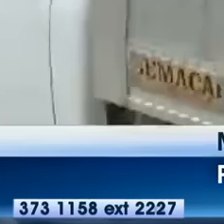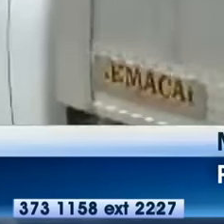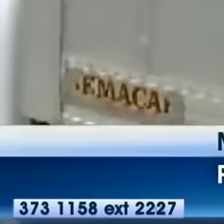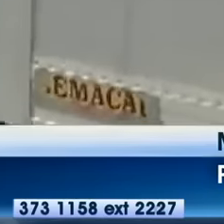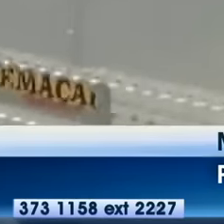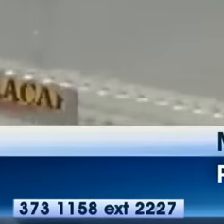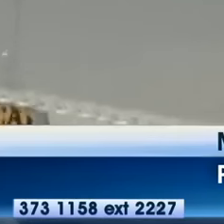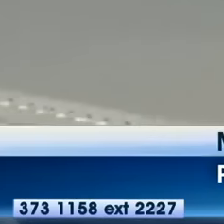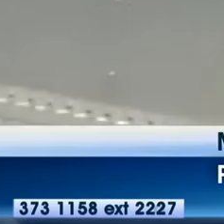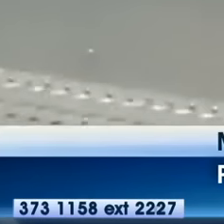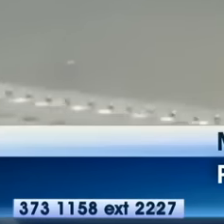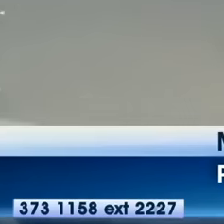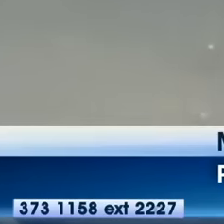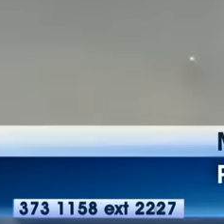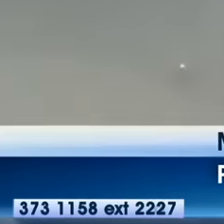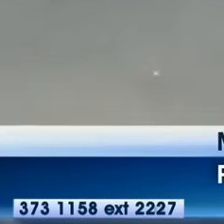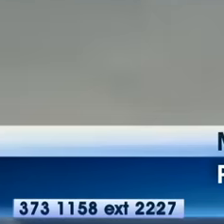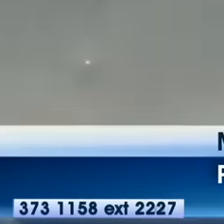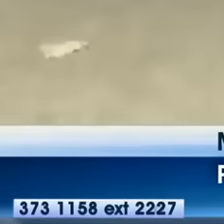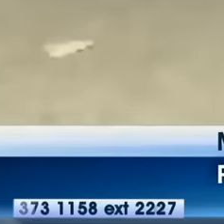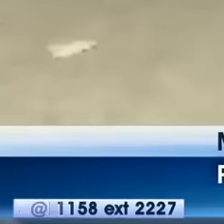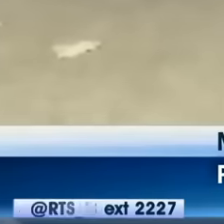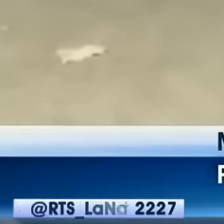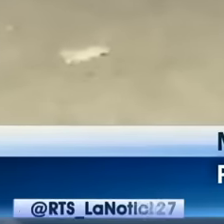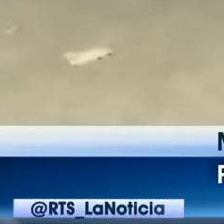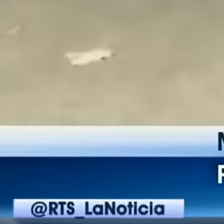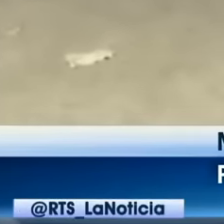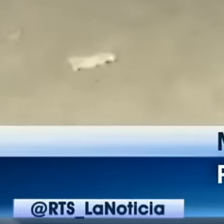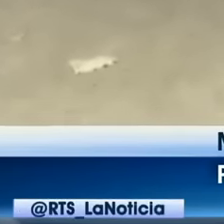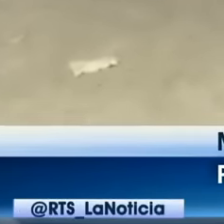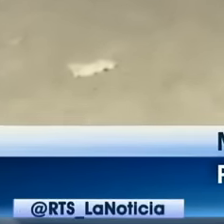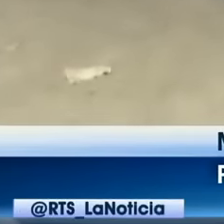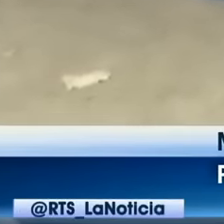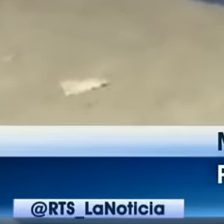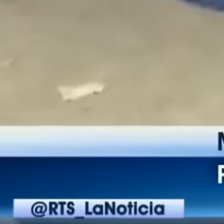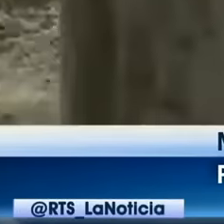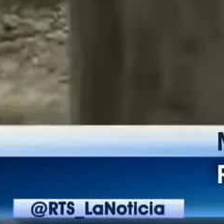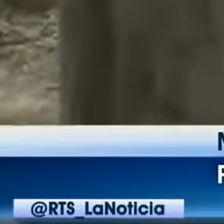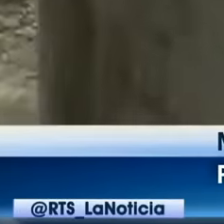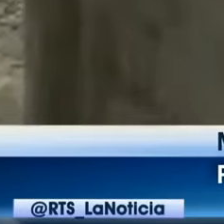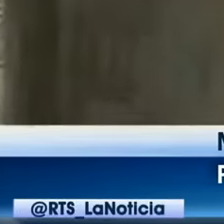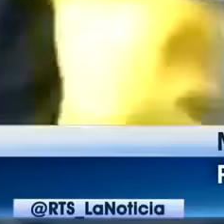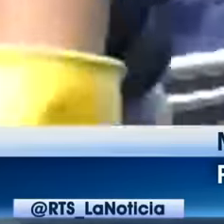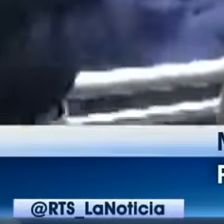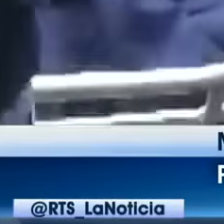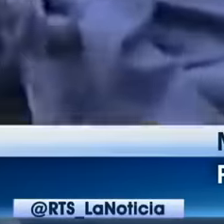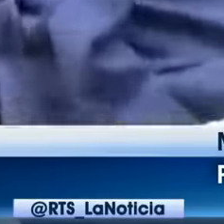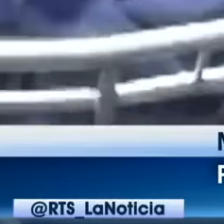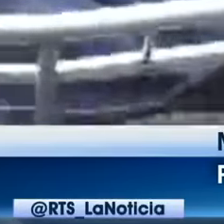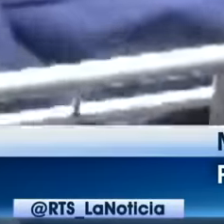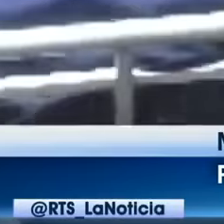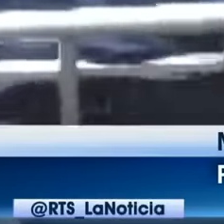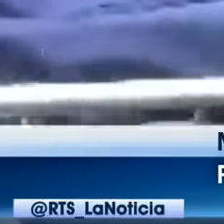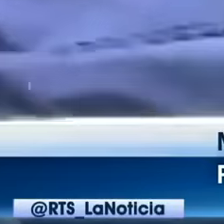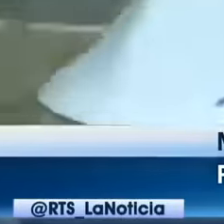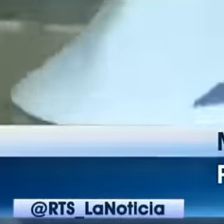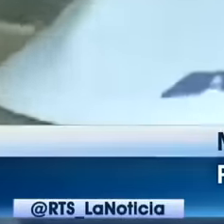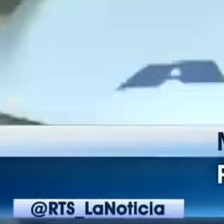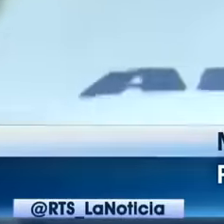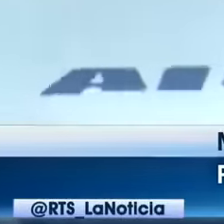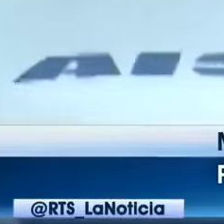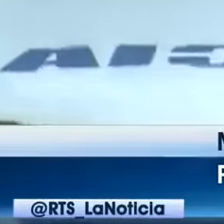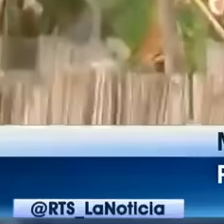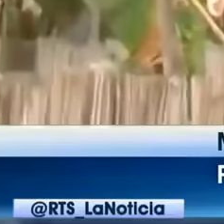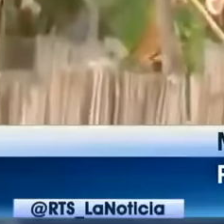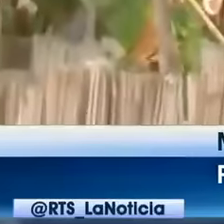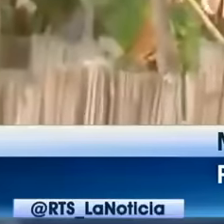ellos. Mientras las investigaciones continúan en este caso de femicidio, Guayaquil y Quito y ahora en Manabí, serían tres los casos